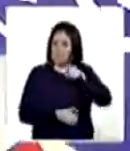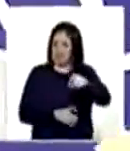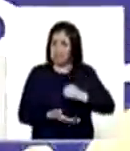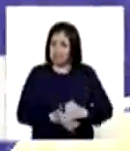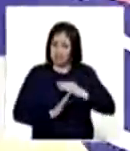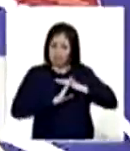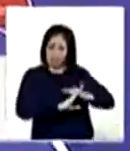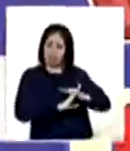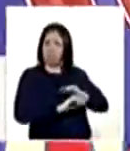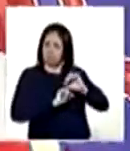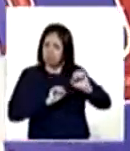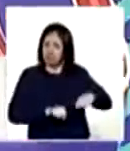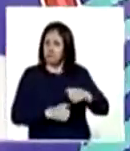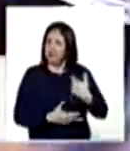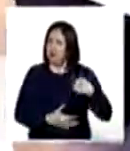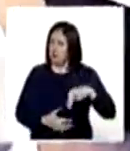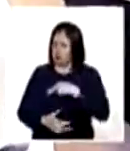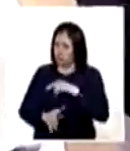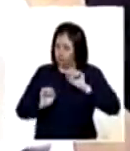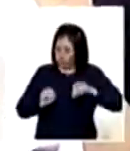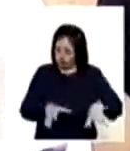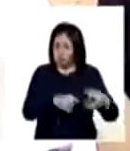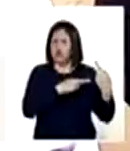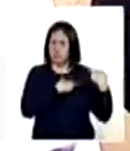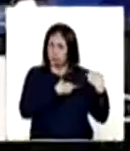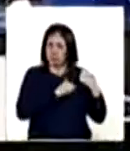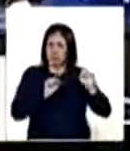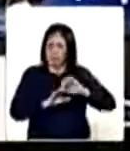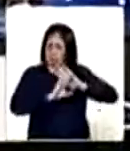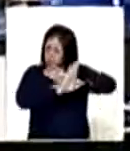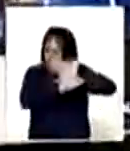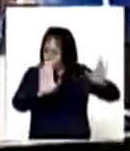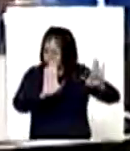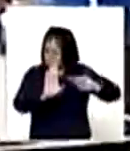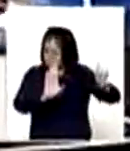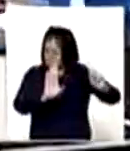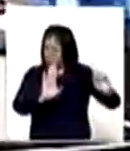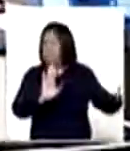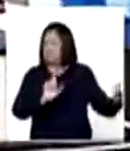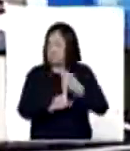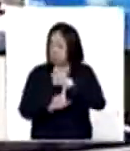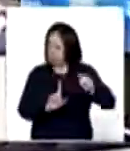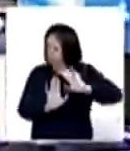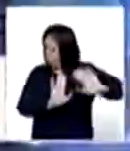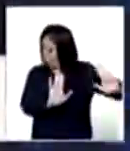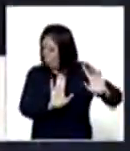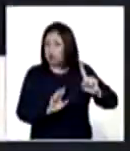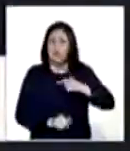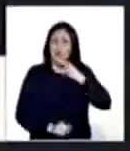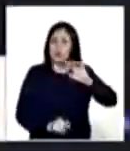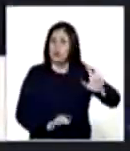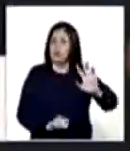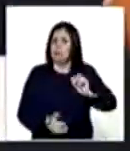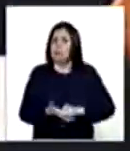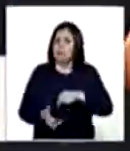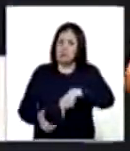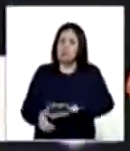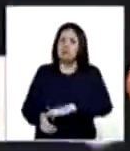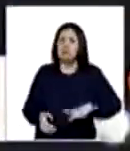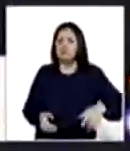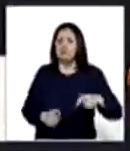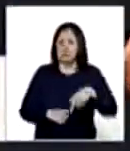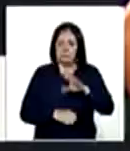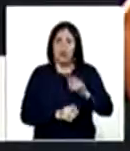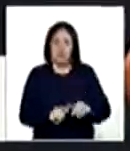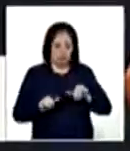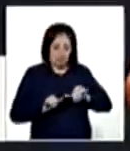lucha y seguiremos haciéndonos cargo para decir basta a la agresión contra las mujeres y los niños del país. Mis